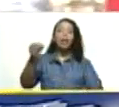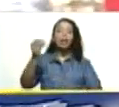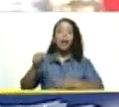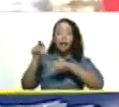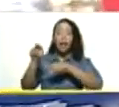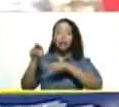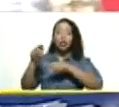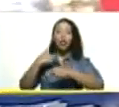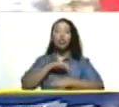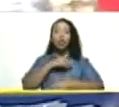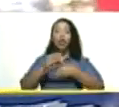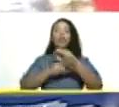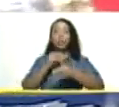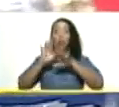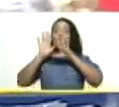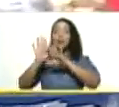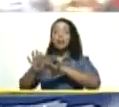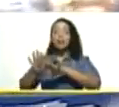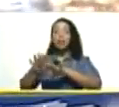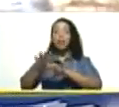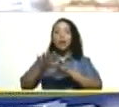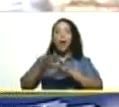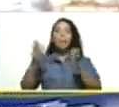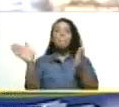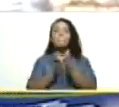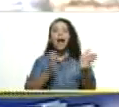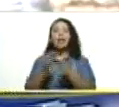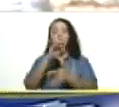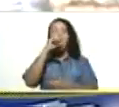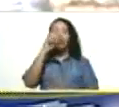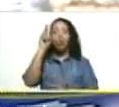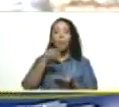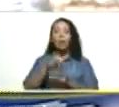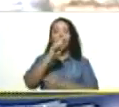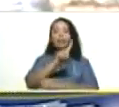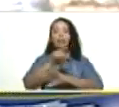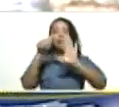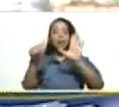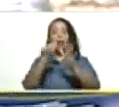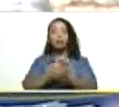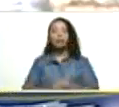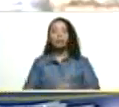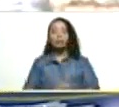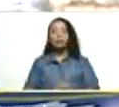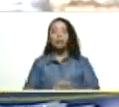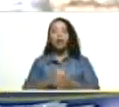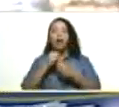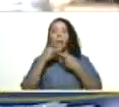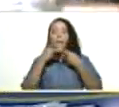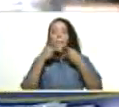hicimos precisamente en marzo del año 2016. Anunciar que el gobierno